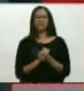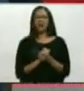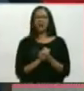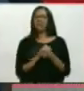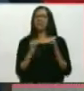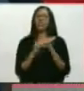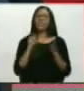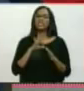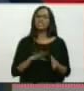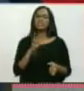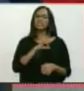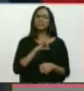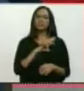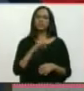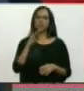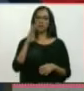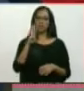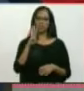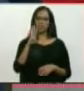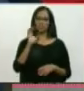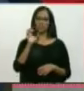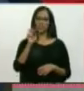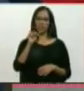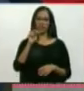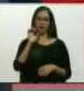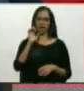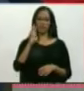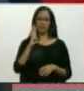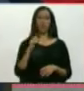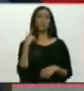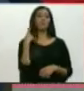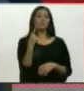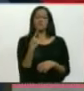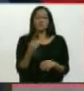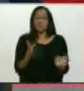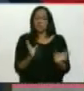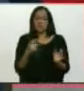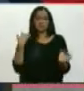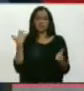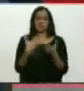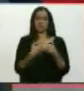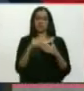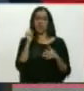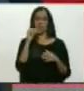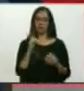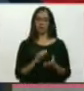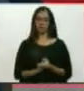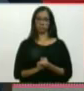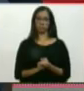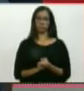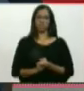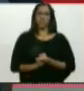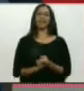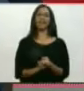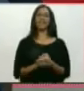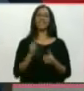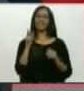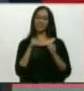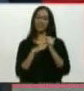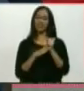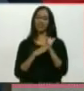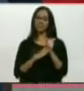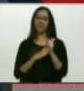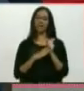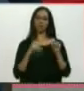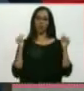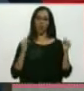¿Dónde está el señor Bernabé Gutiérrez? Que es uno de los legendarios de Acción Democrática. Bernabé Gutiérrez está encabezando en